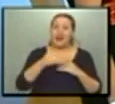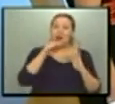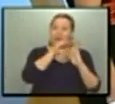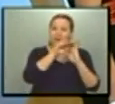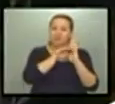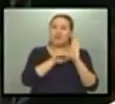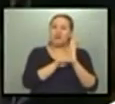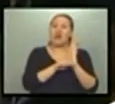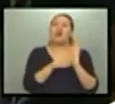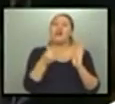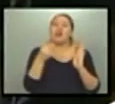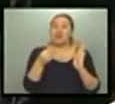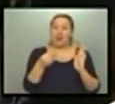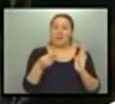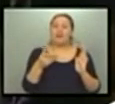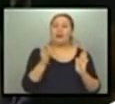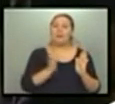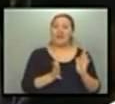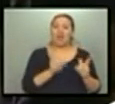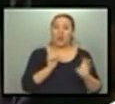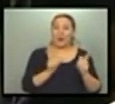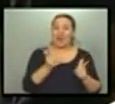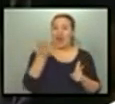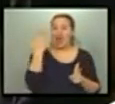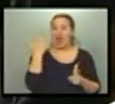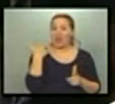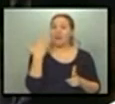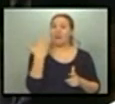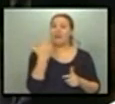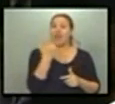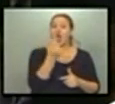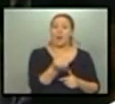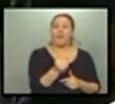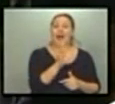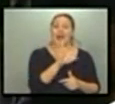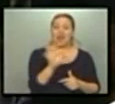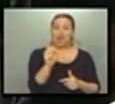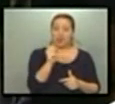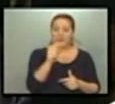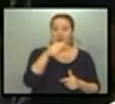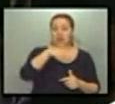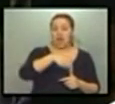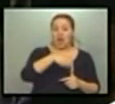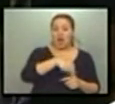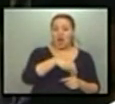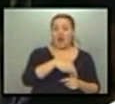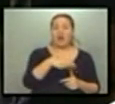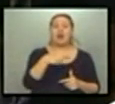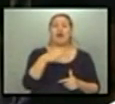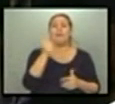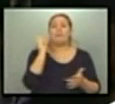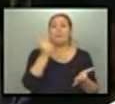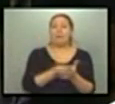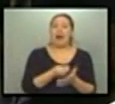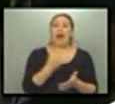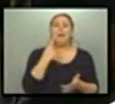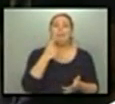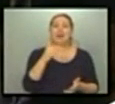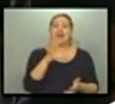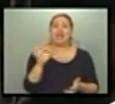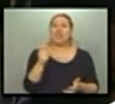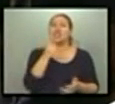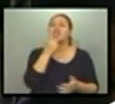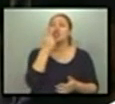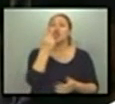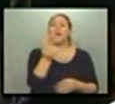ítems que hacen que un jean, que antes lo podíamos comprar en 500 pesos, ahora lo tenemos digamos, que terminar pagando en 1.500 si es que lo compramos dentro del